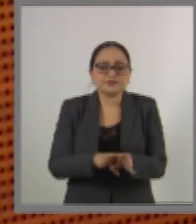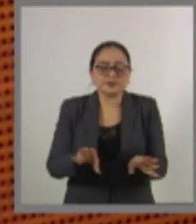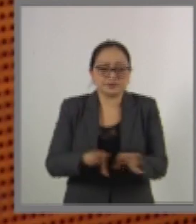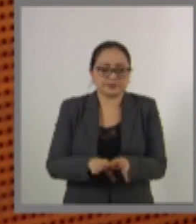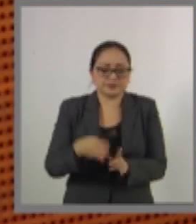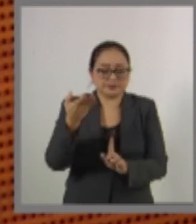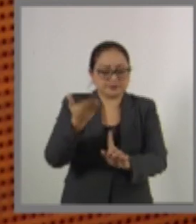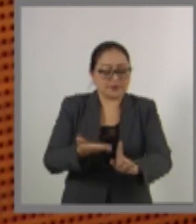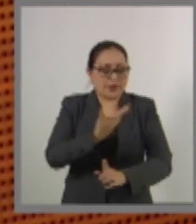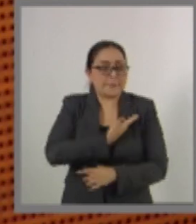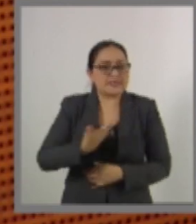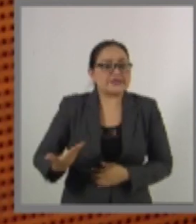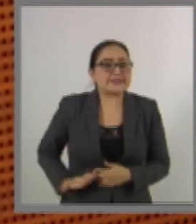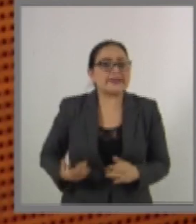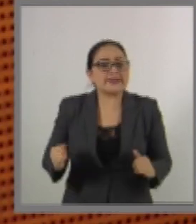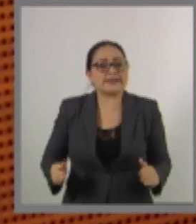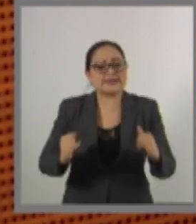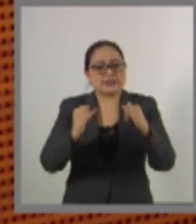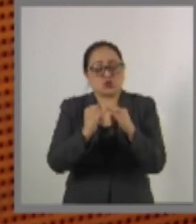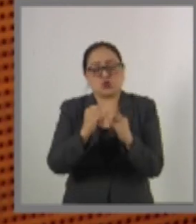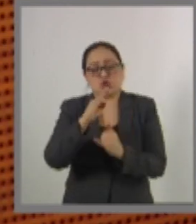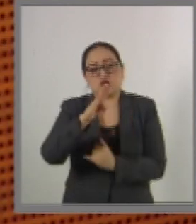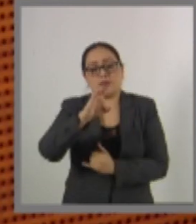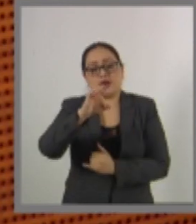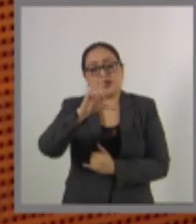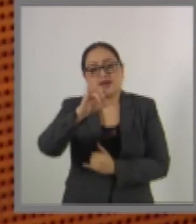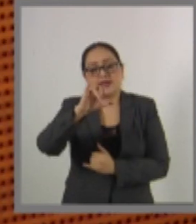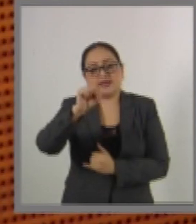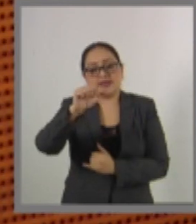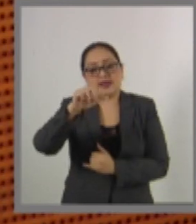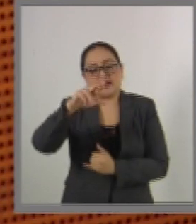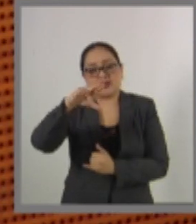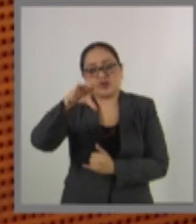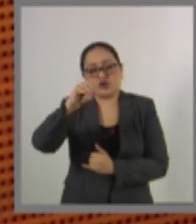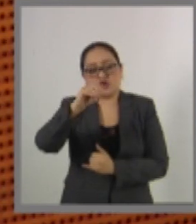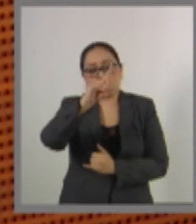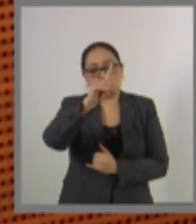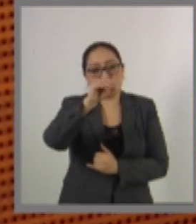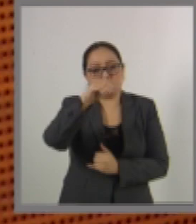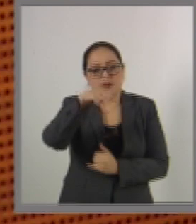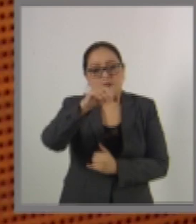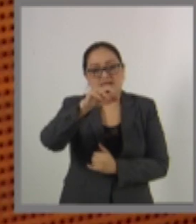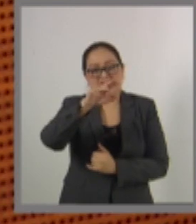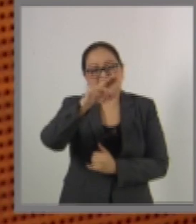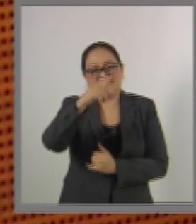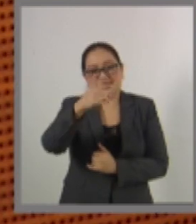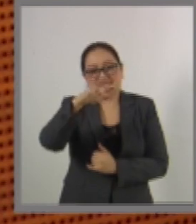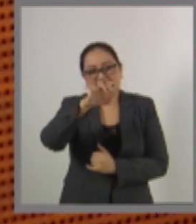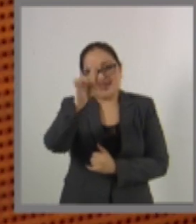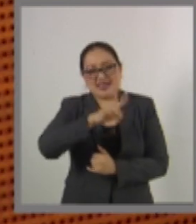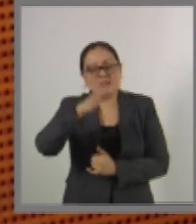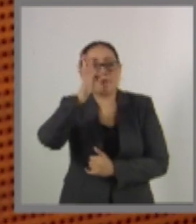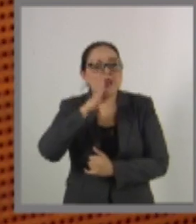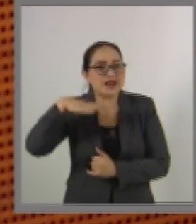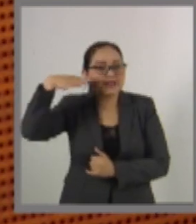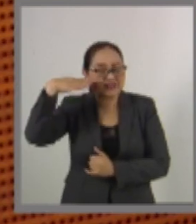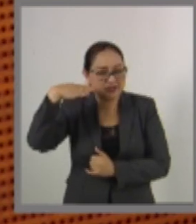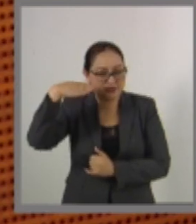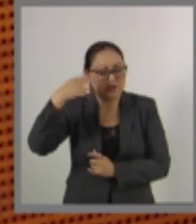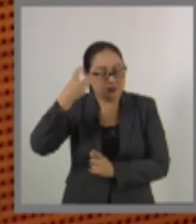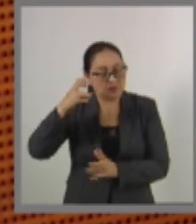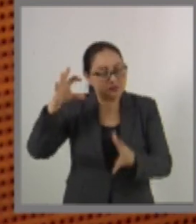como presidente del Instituto Belisario Domínguez. Pero sobre todo, quiero